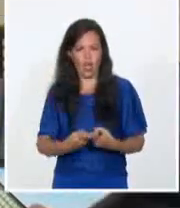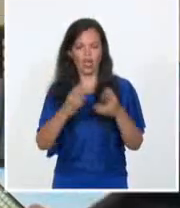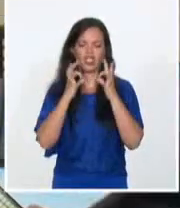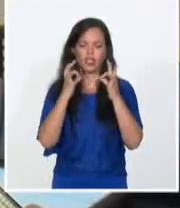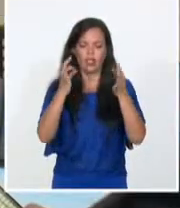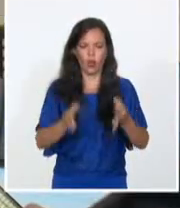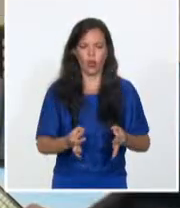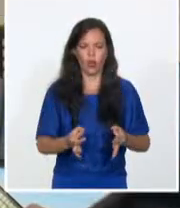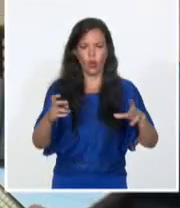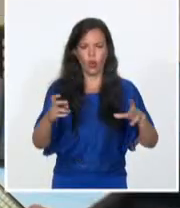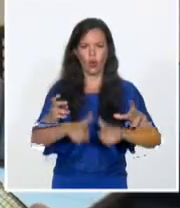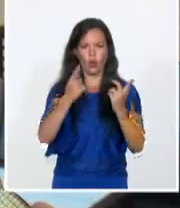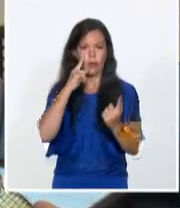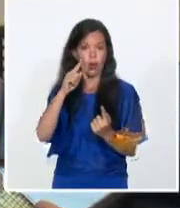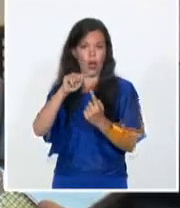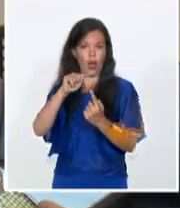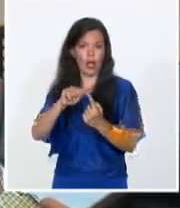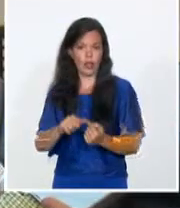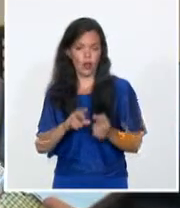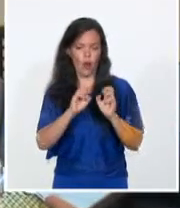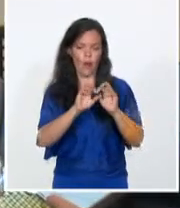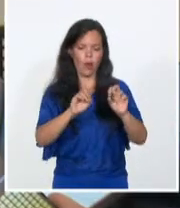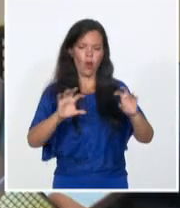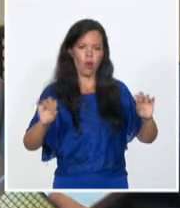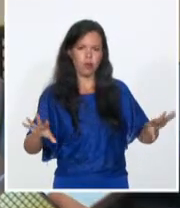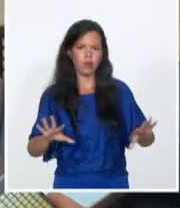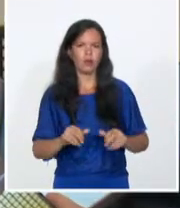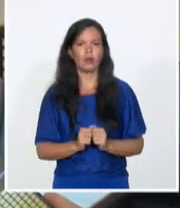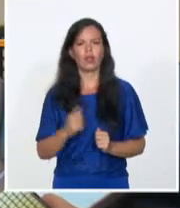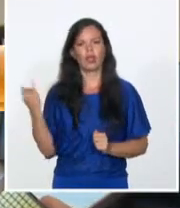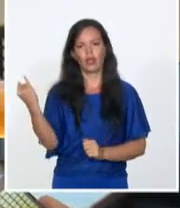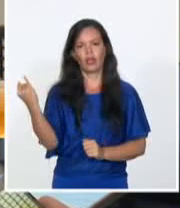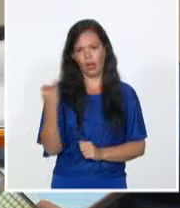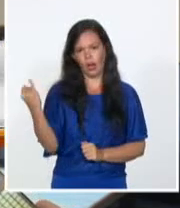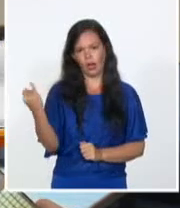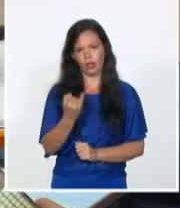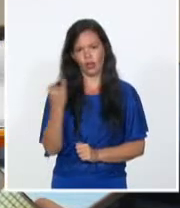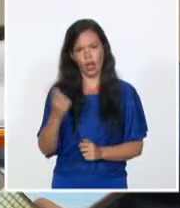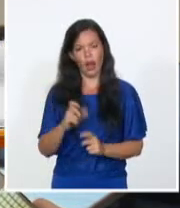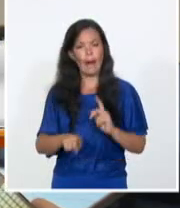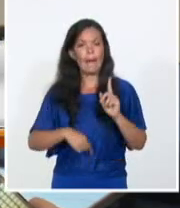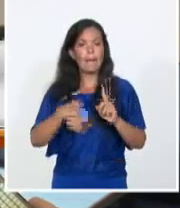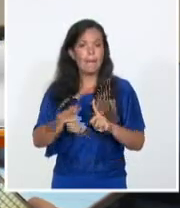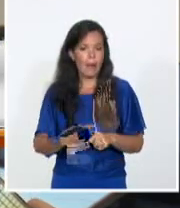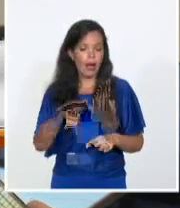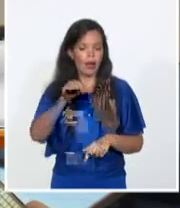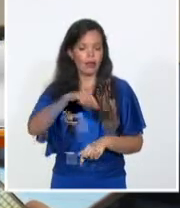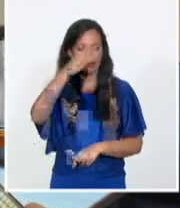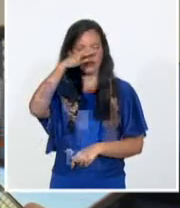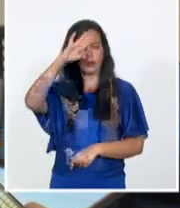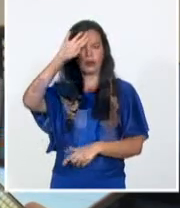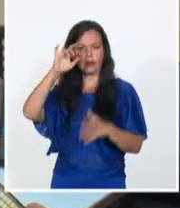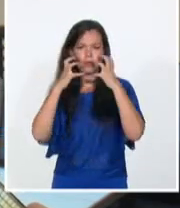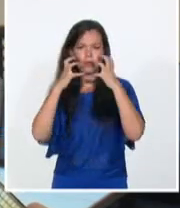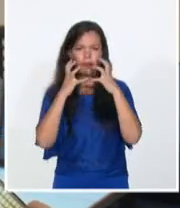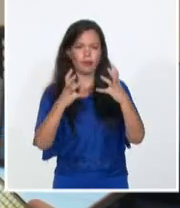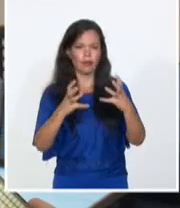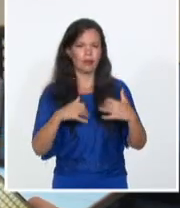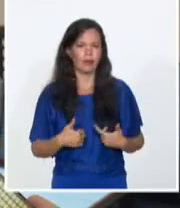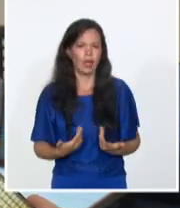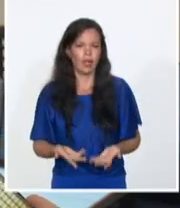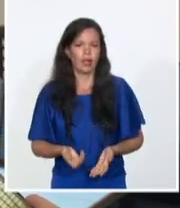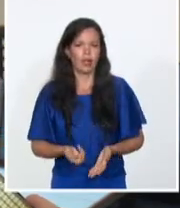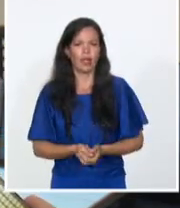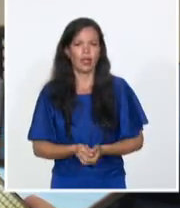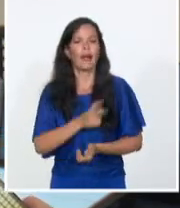que promueve la Organización de la Aviación Civil Internacional. Y también en este espacio Cuba tiene un reconocimiento como un